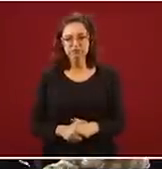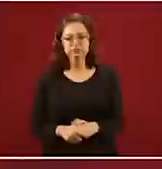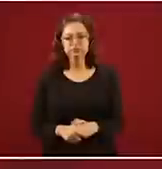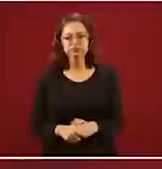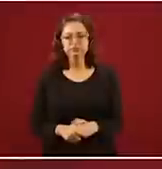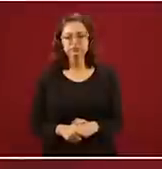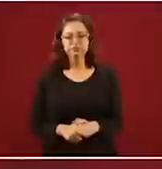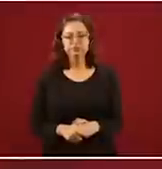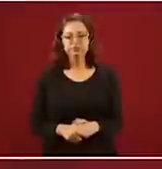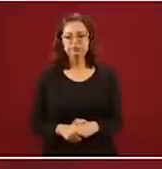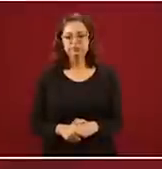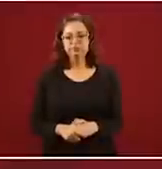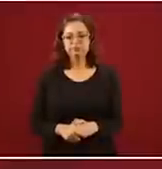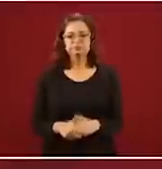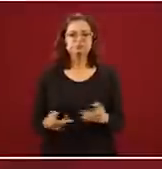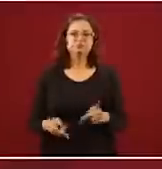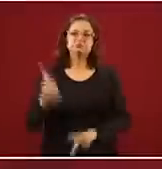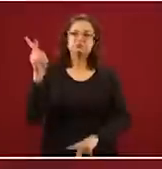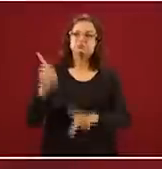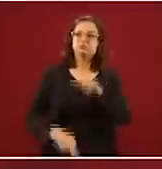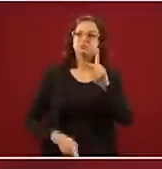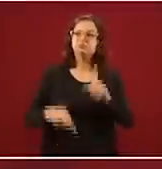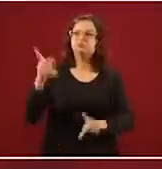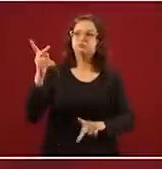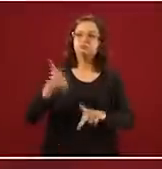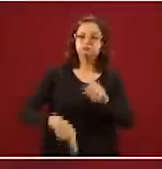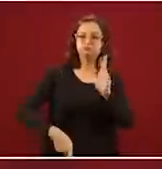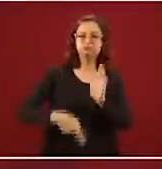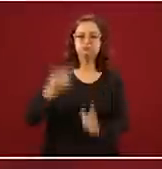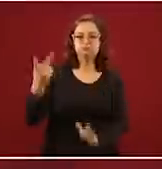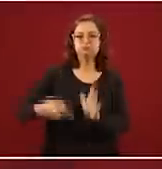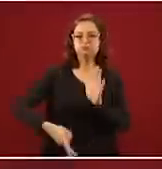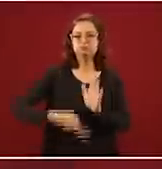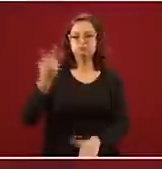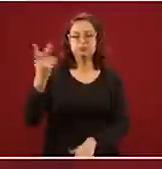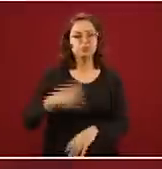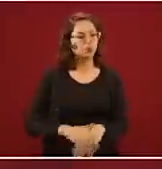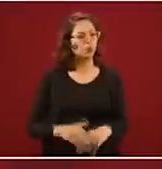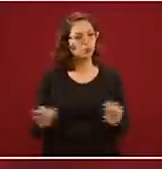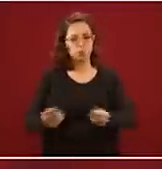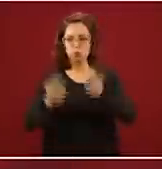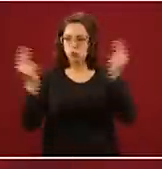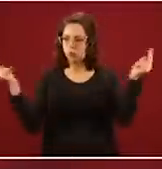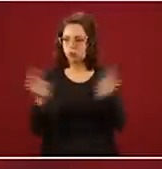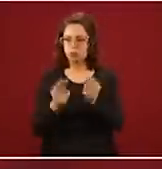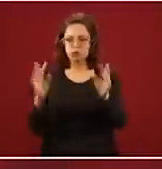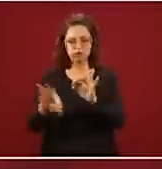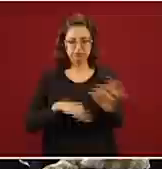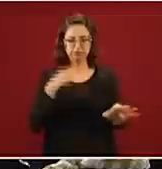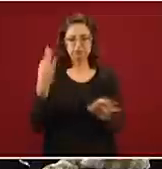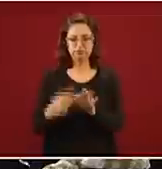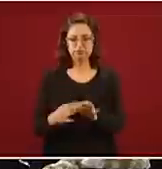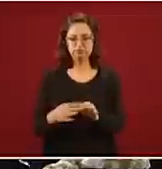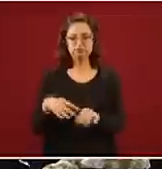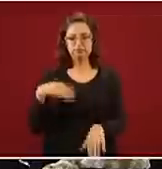2017. Sin terminarse. Y urge terminarlo. Lo vamos a terminar este